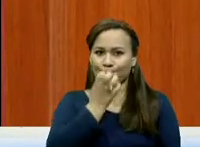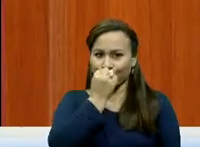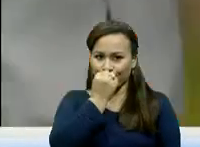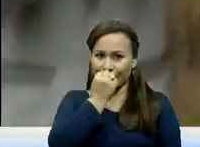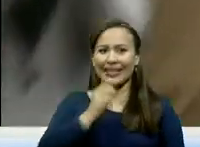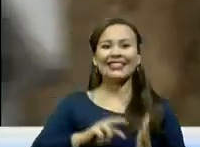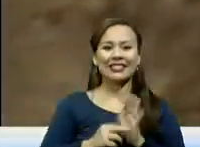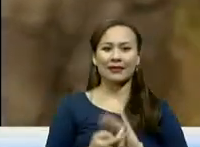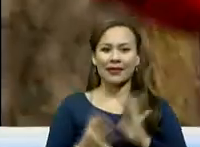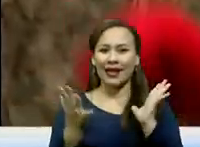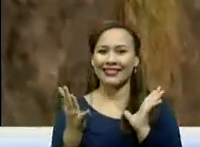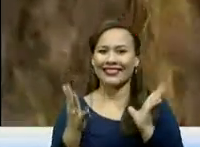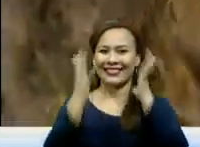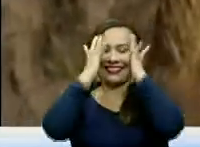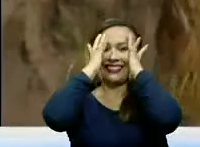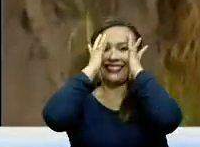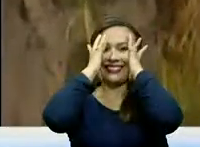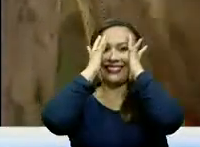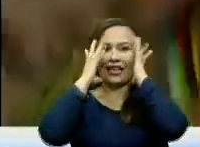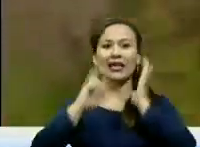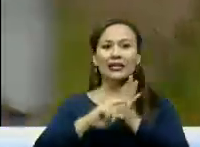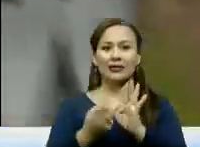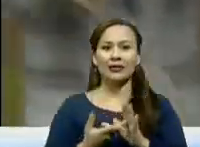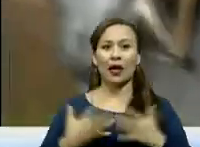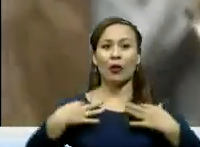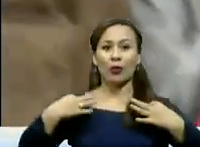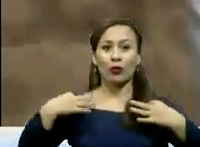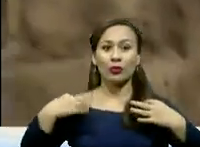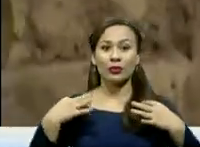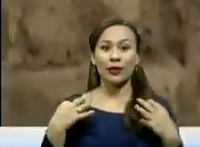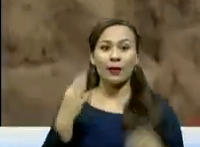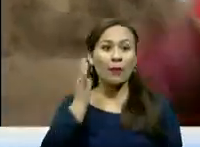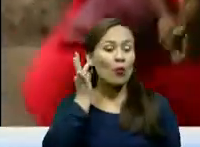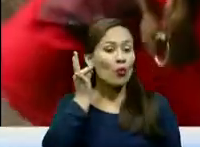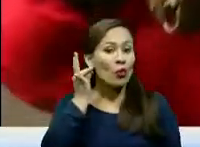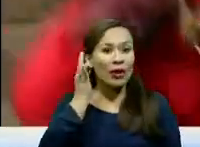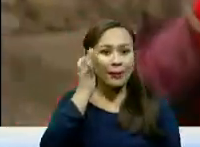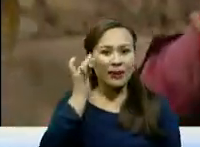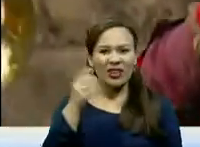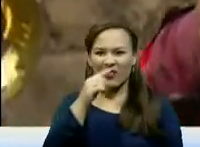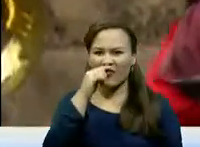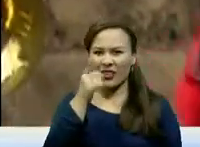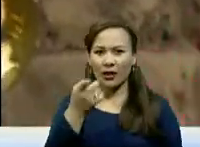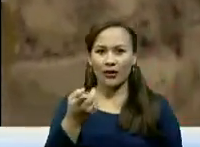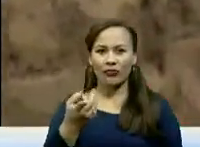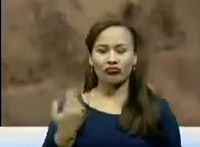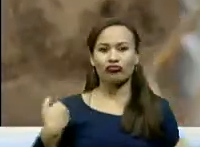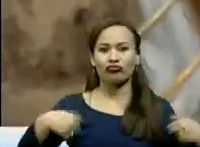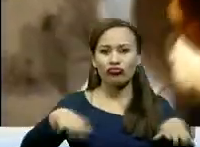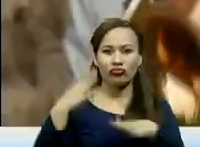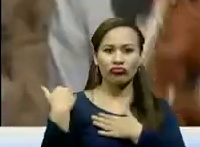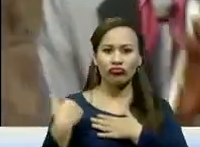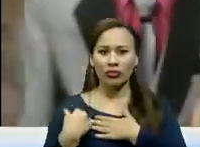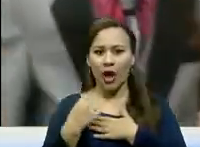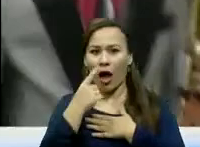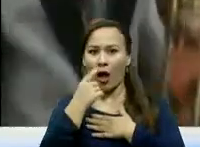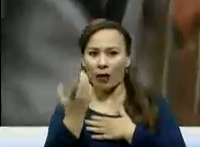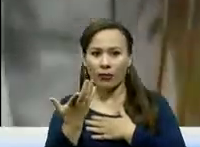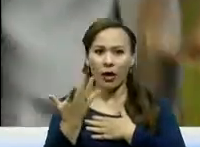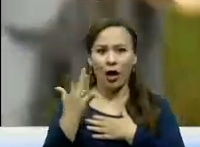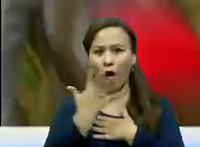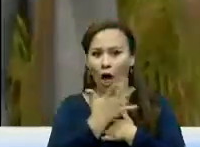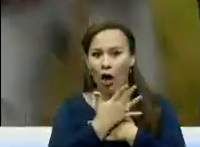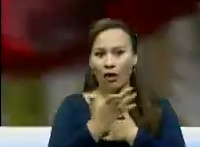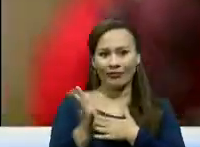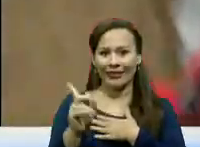quiere. Además, utilizan una blusa de mujer, porque era medio feo utilizar un suéter, una camisa de hombre, porque no tenía un colorido,